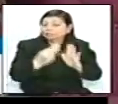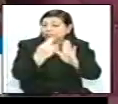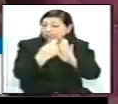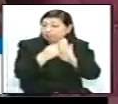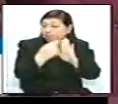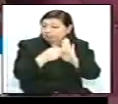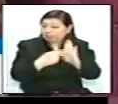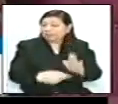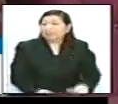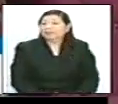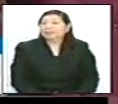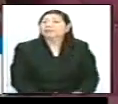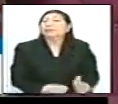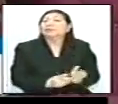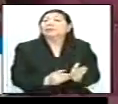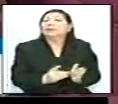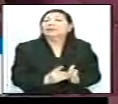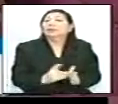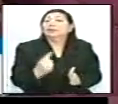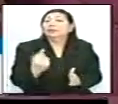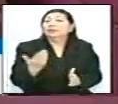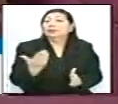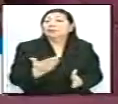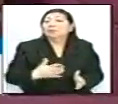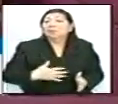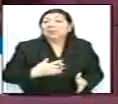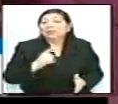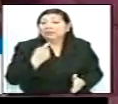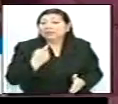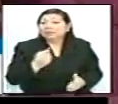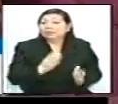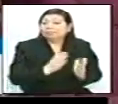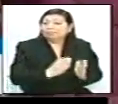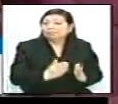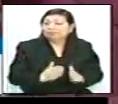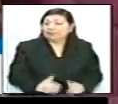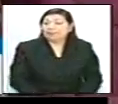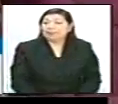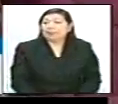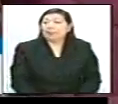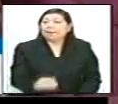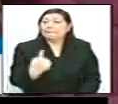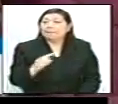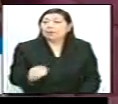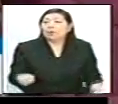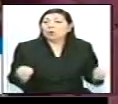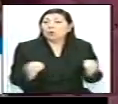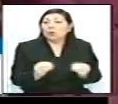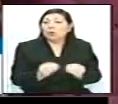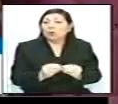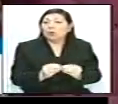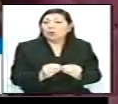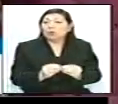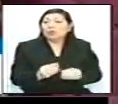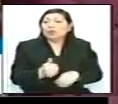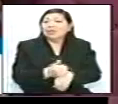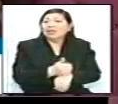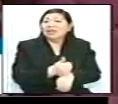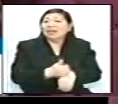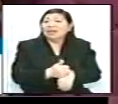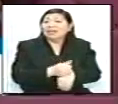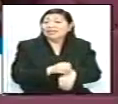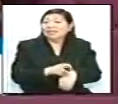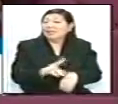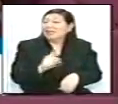requisitos, léase dictamen, solamente puede ser determinada por la Junta de Portavoces.